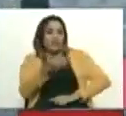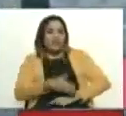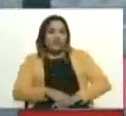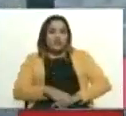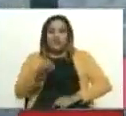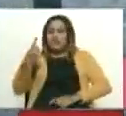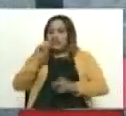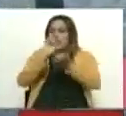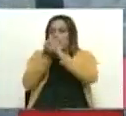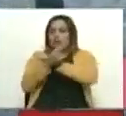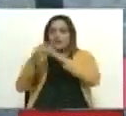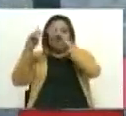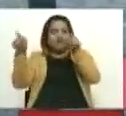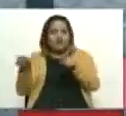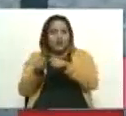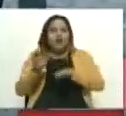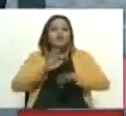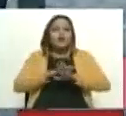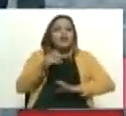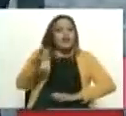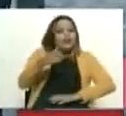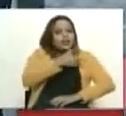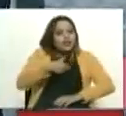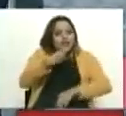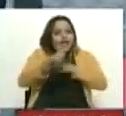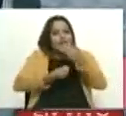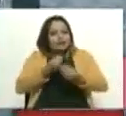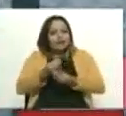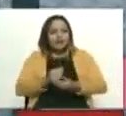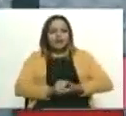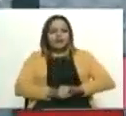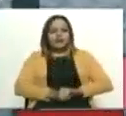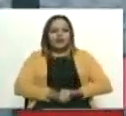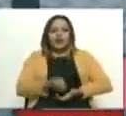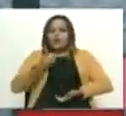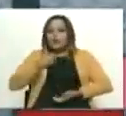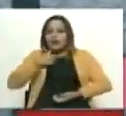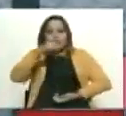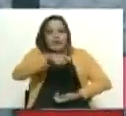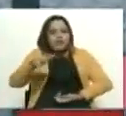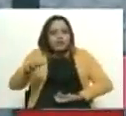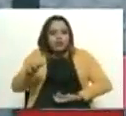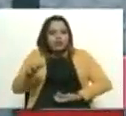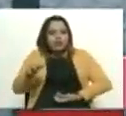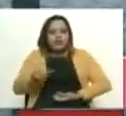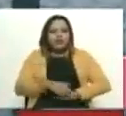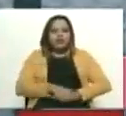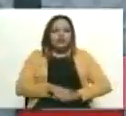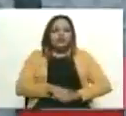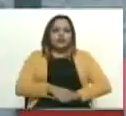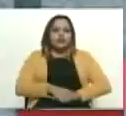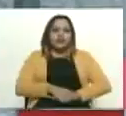tableros, porque ese es el papel que tiene que jugar cualquier persona en una responsabilidad en